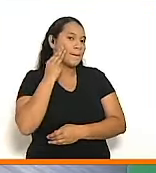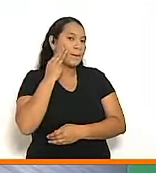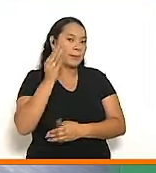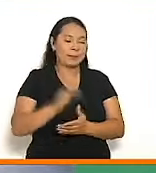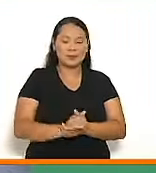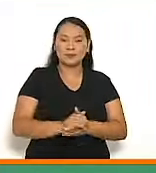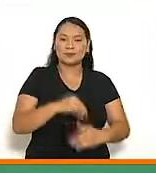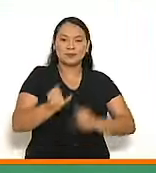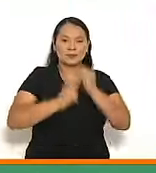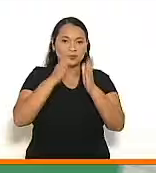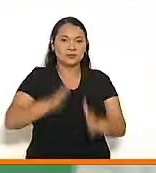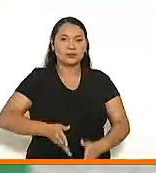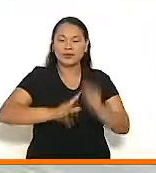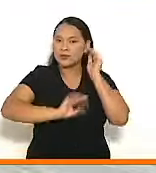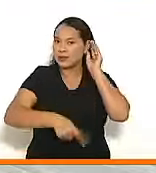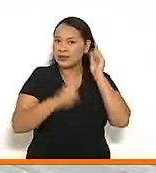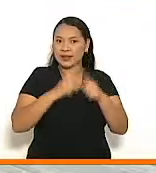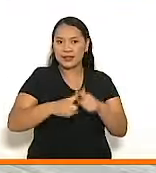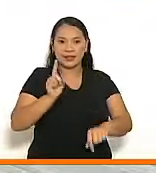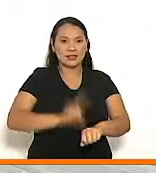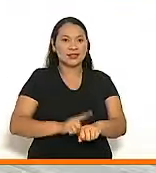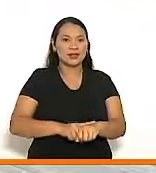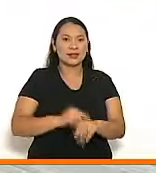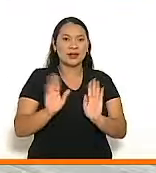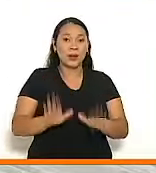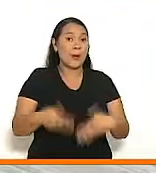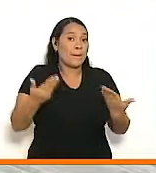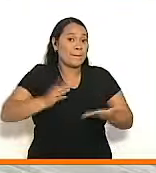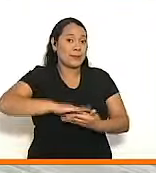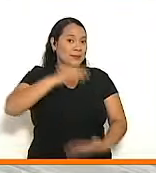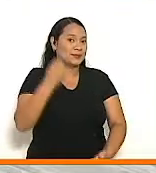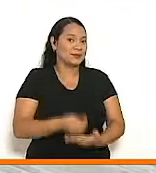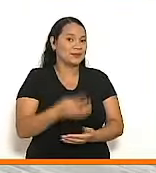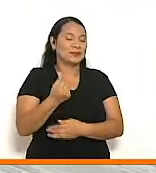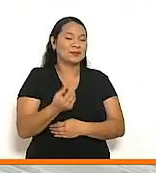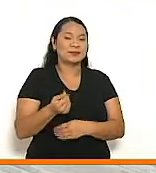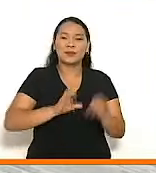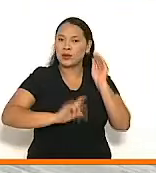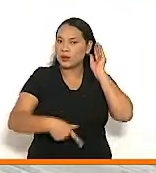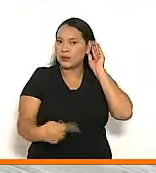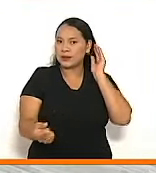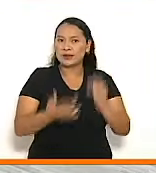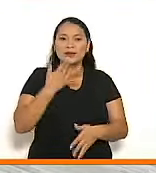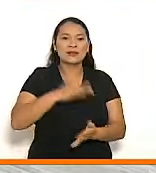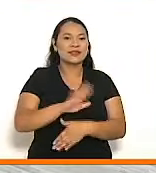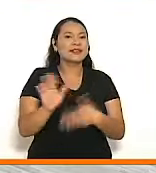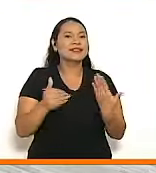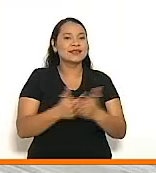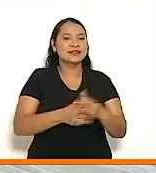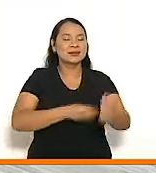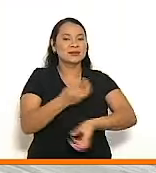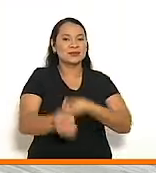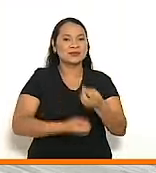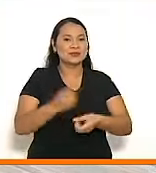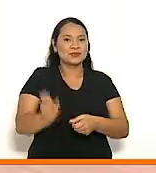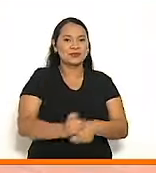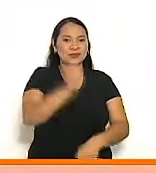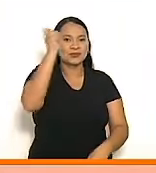para Multi X, daremos a conocer cómo se multiplica tu dinero en diaria. Te deseo suerte porque la esfera ganadora